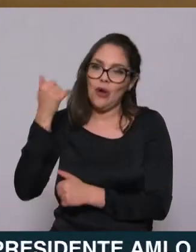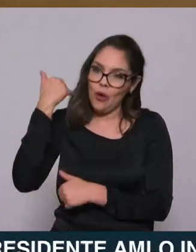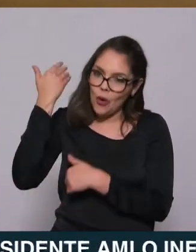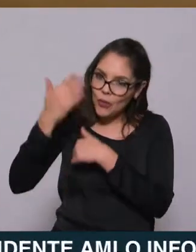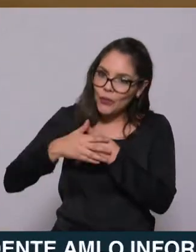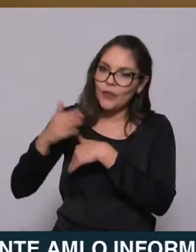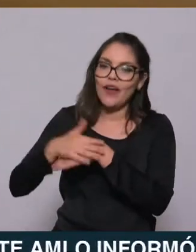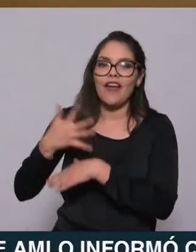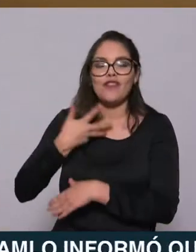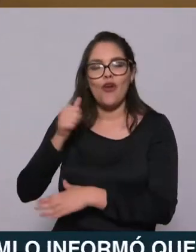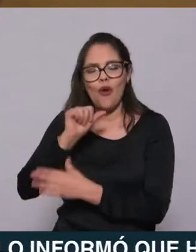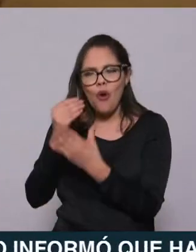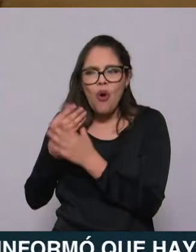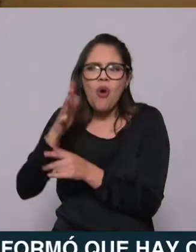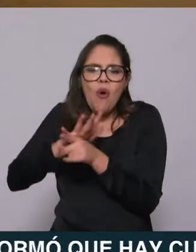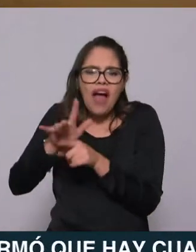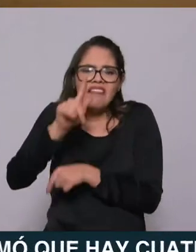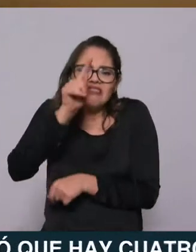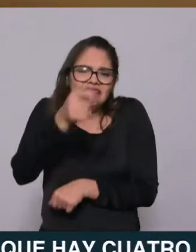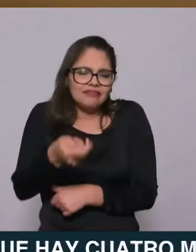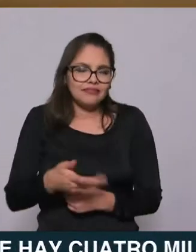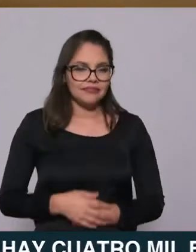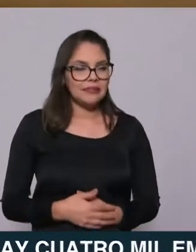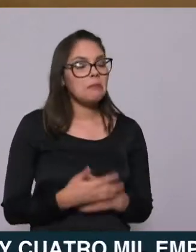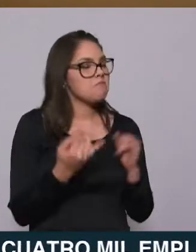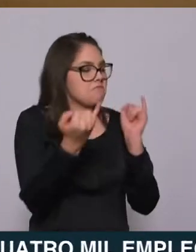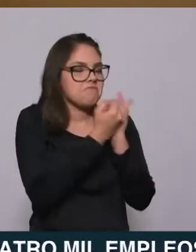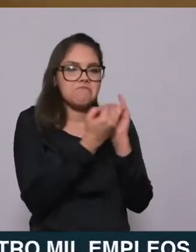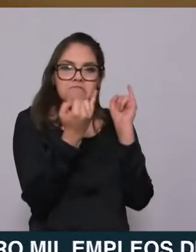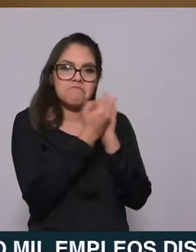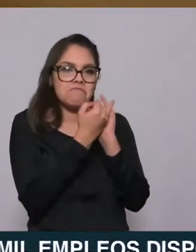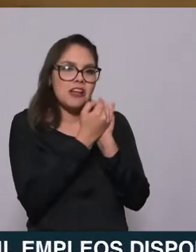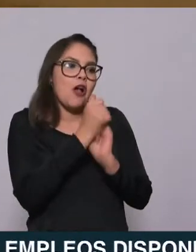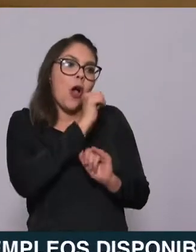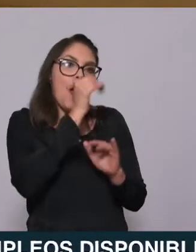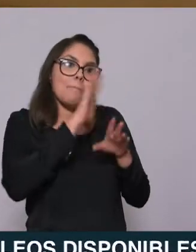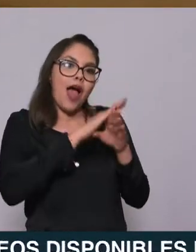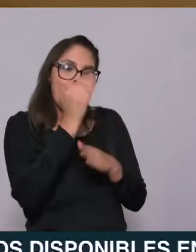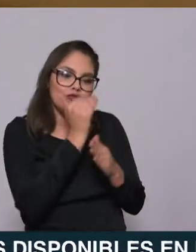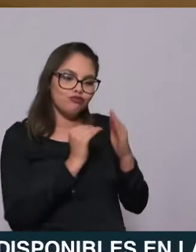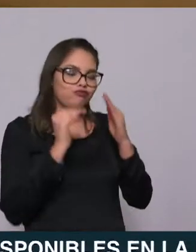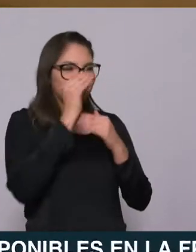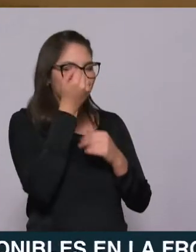otra clase. ¿De qué será la otra clase? Pues también, ¿no? Pero ya de un nivel más avanzado de